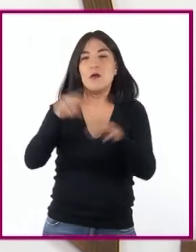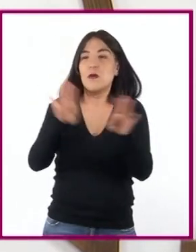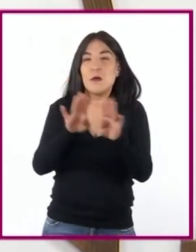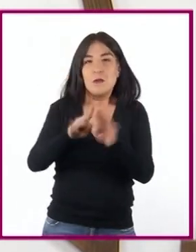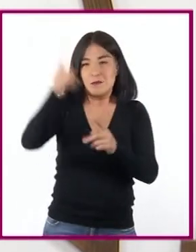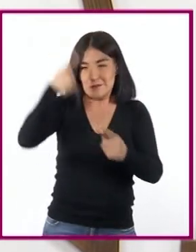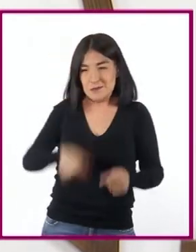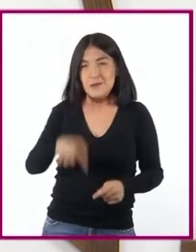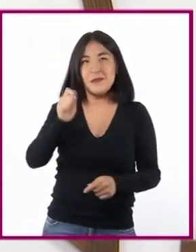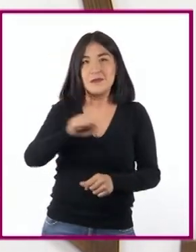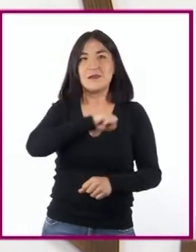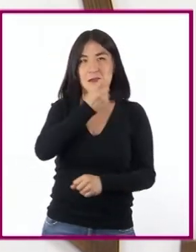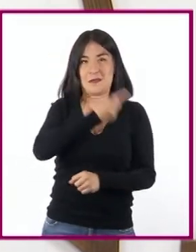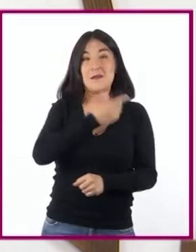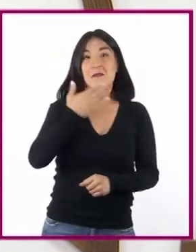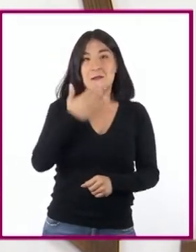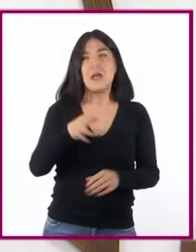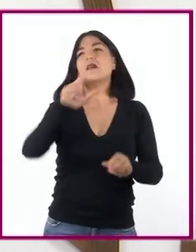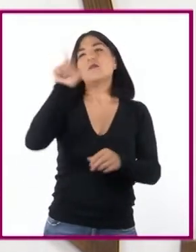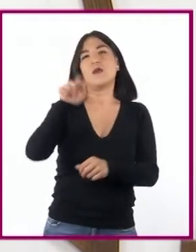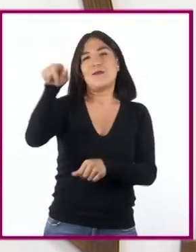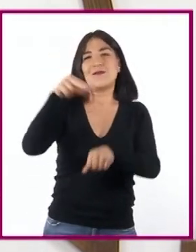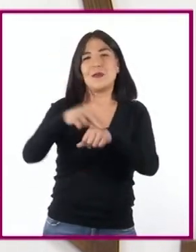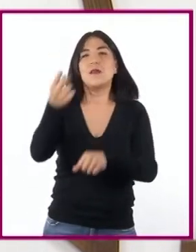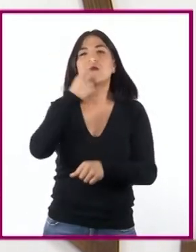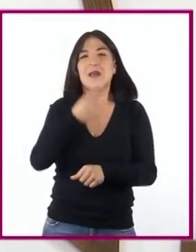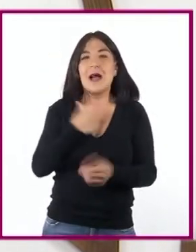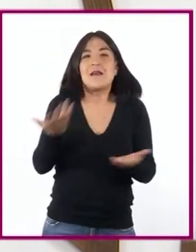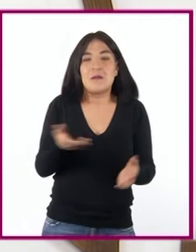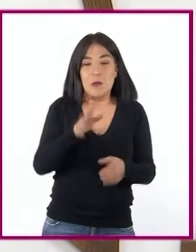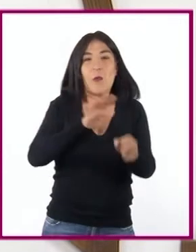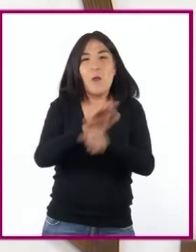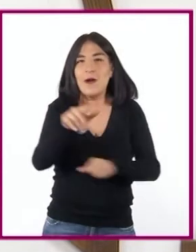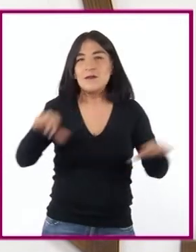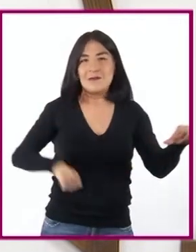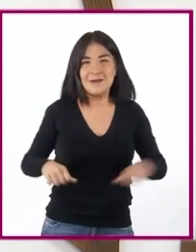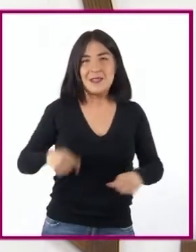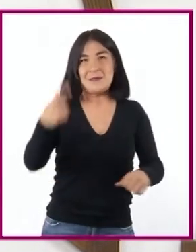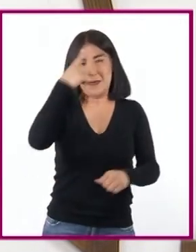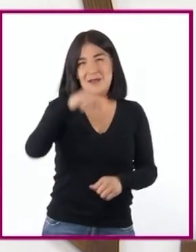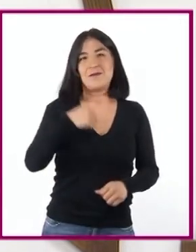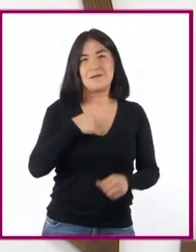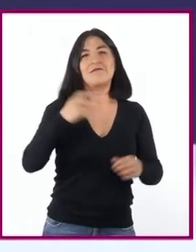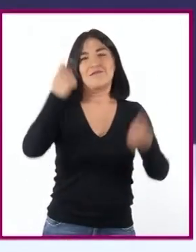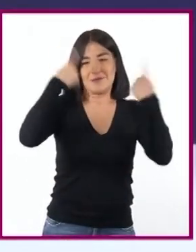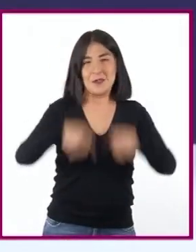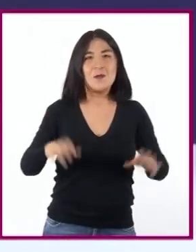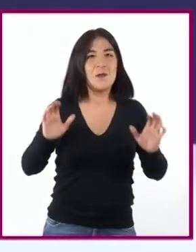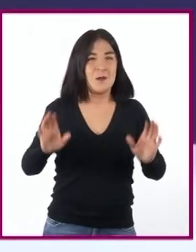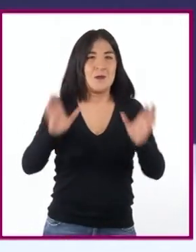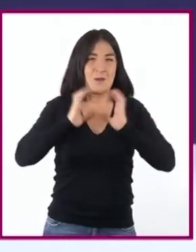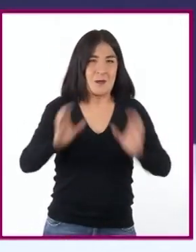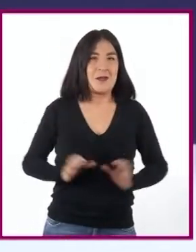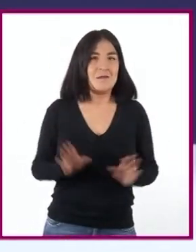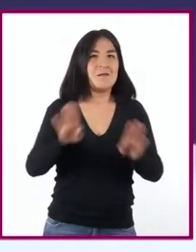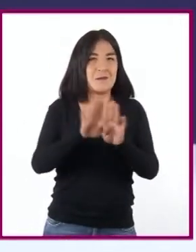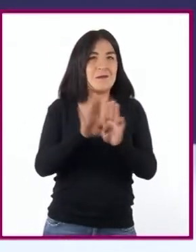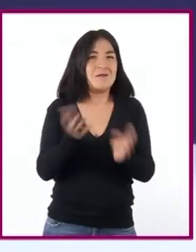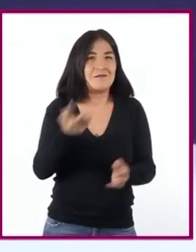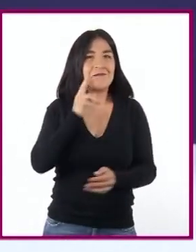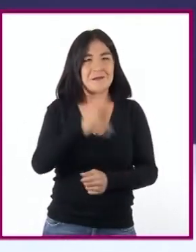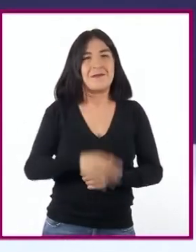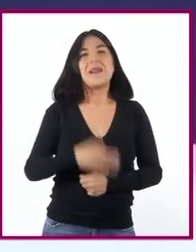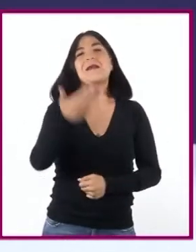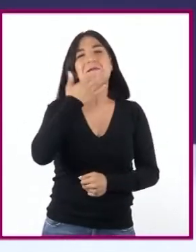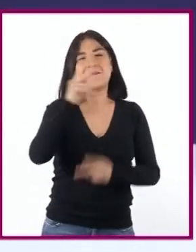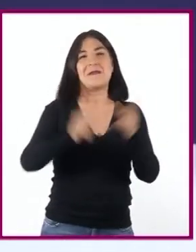de salud general e indicarte las pautas y actividades que recomienda según el diagnóstico. Muy bien,